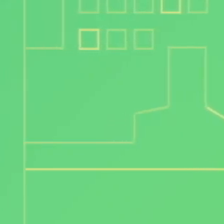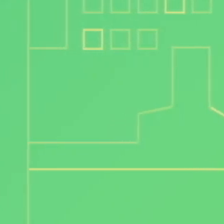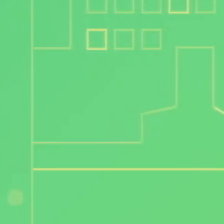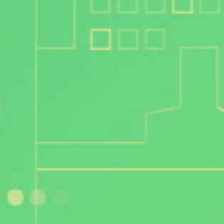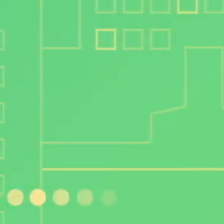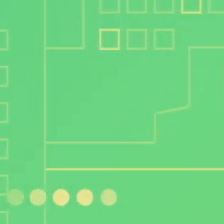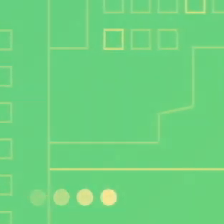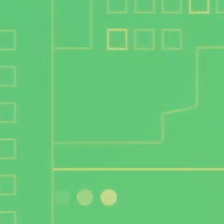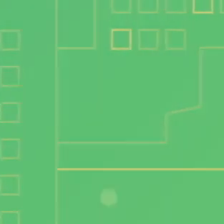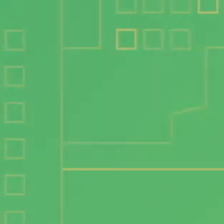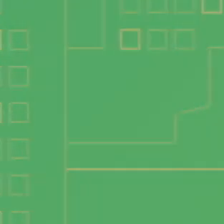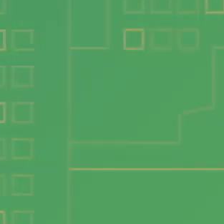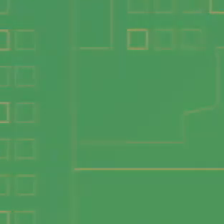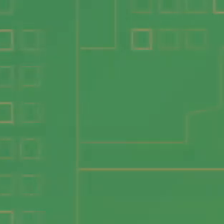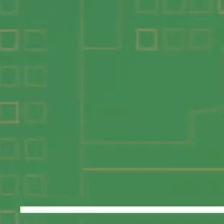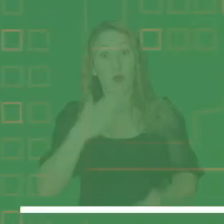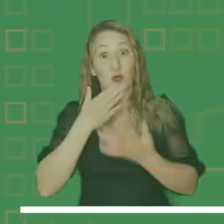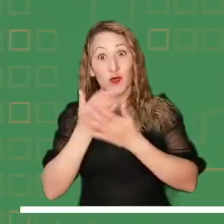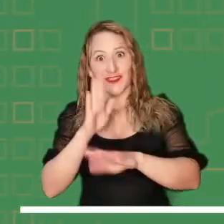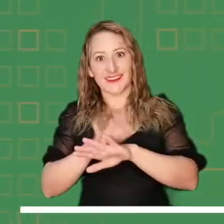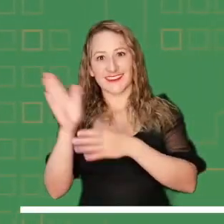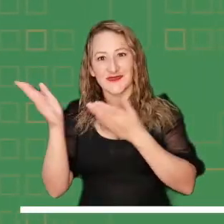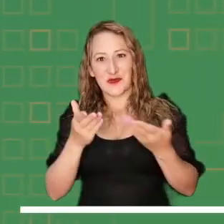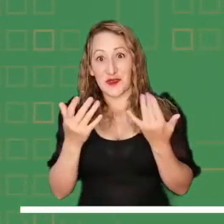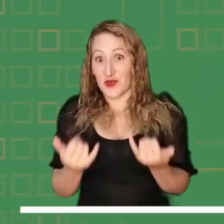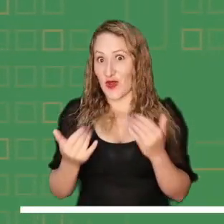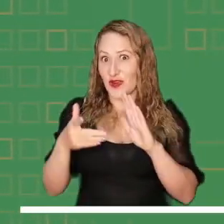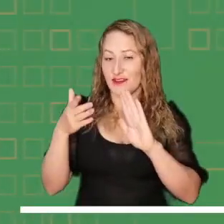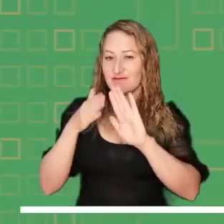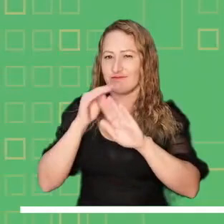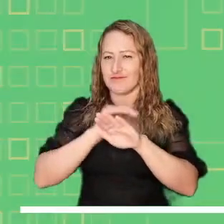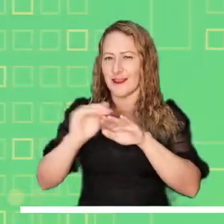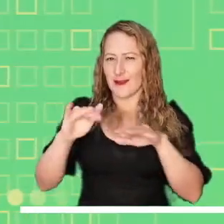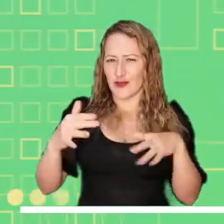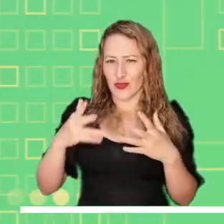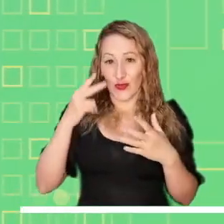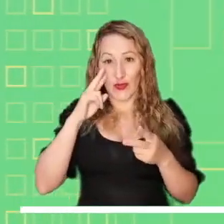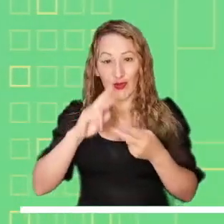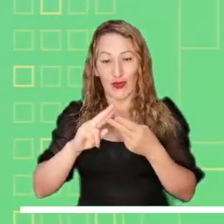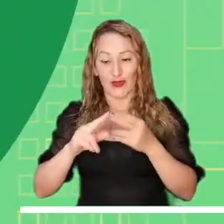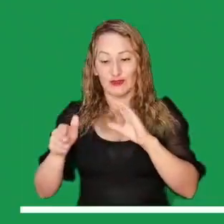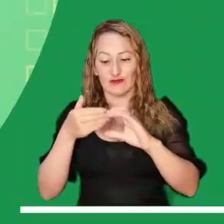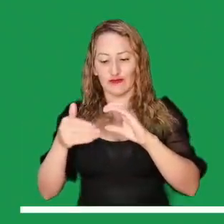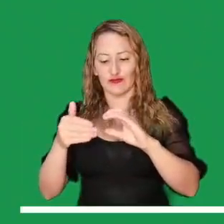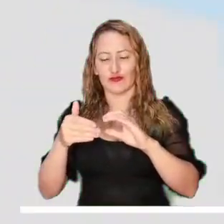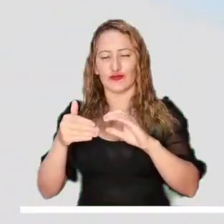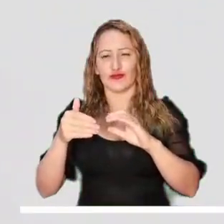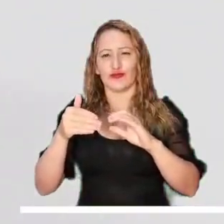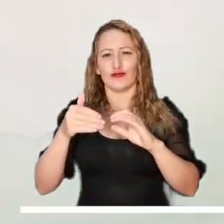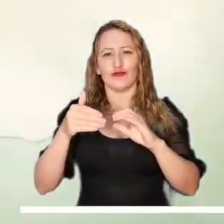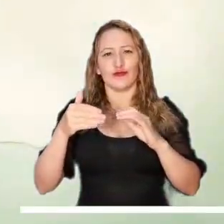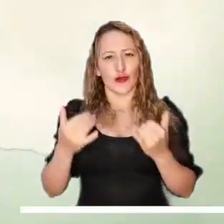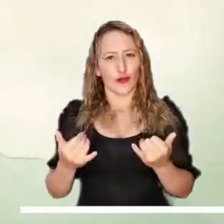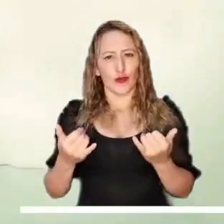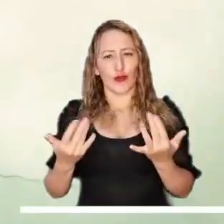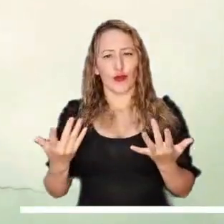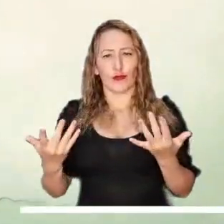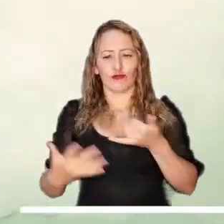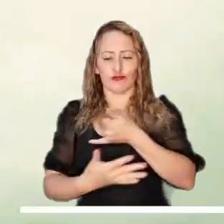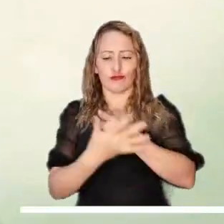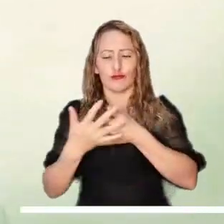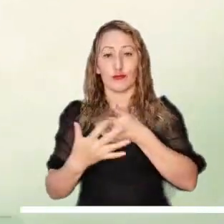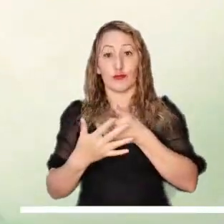Buenas tardes y bienvenidos. A continuación, los invitamos a conocer el pronóstico del tiempo en las diferentes regiones del país. Las lluvias del Caribe